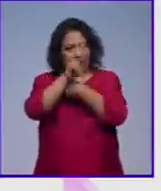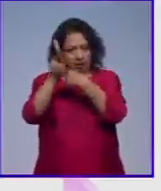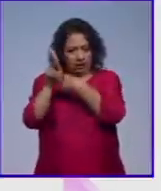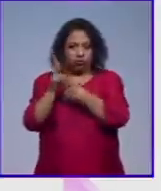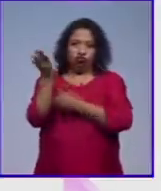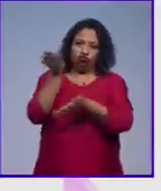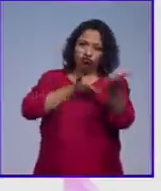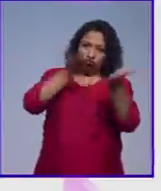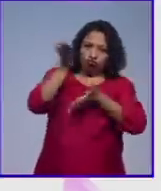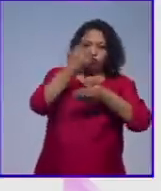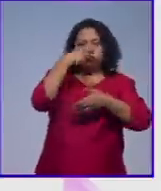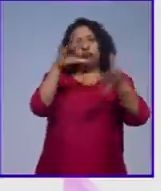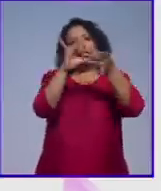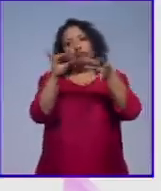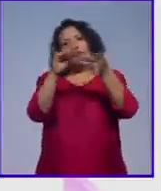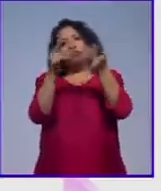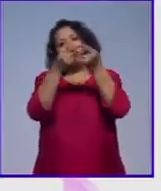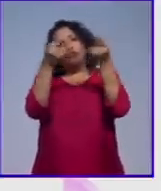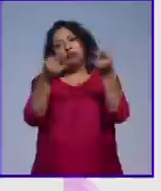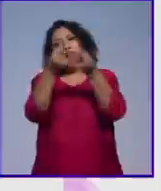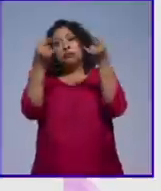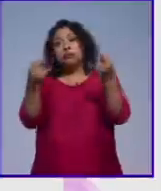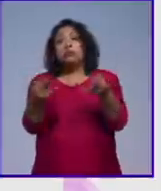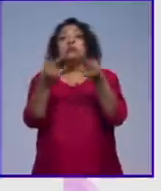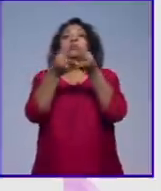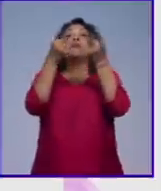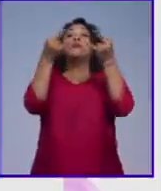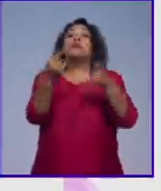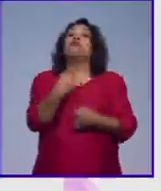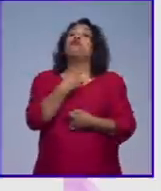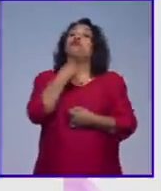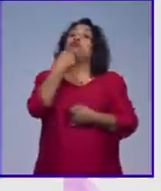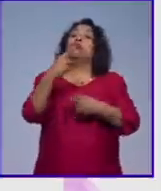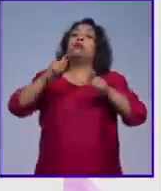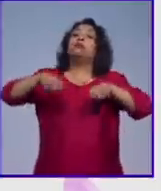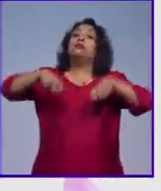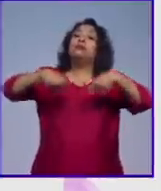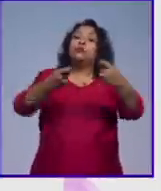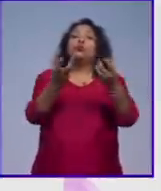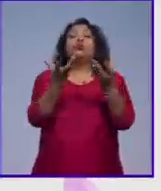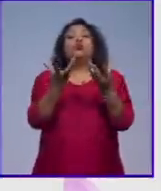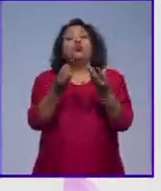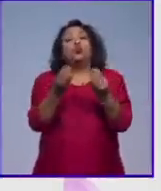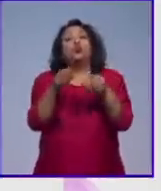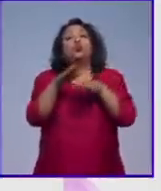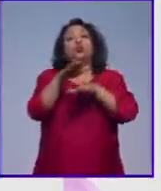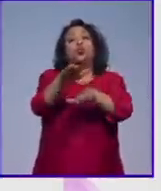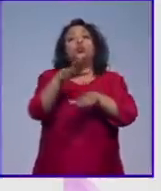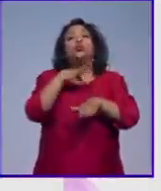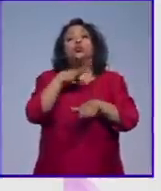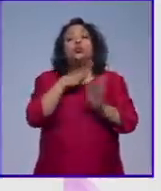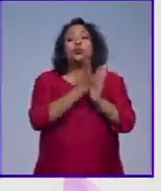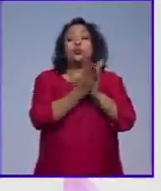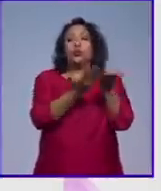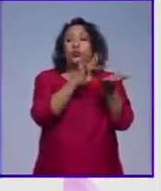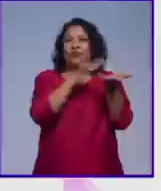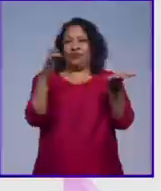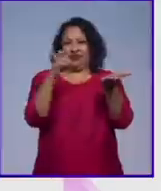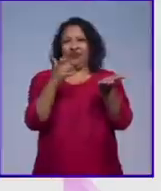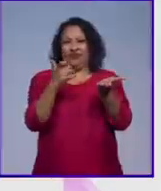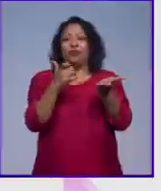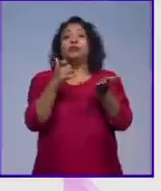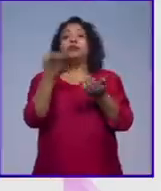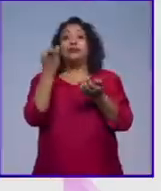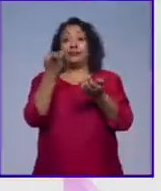a contar sus historias, historias de las regiones orales y muchísimo de lo que tiene que ver con las fuentes literarias. Este